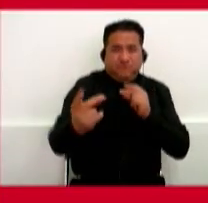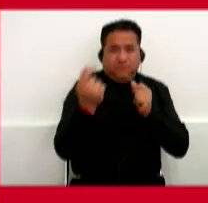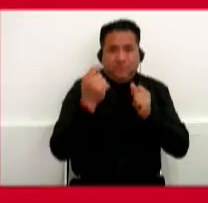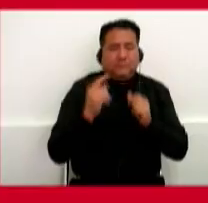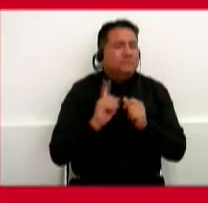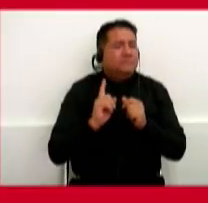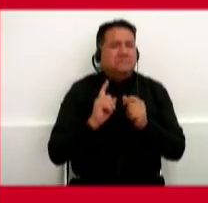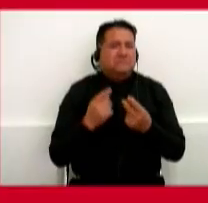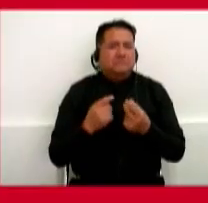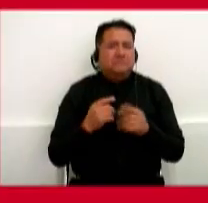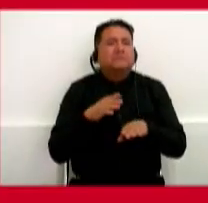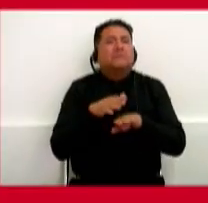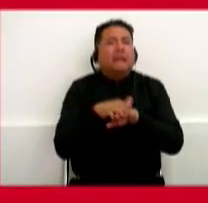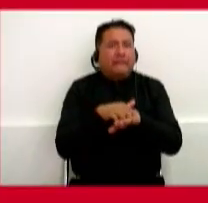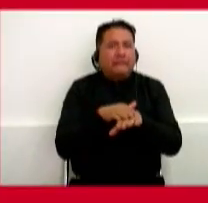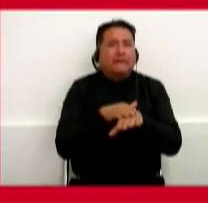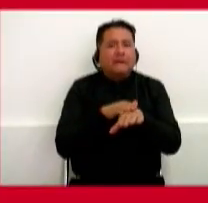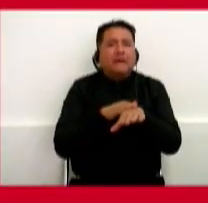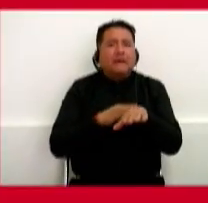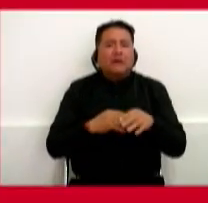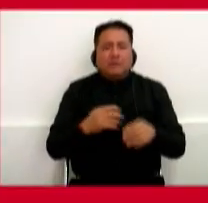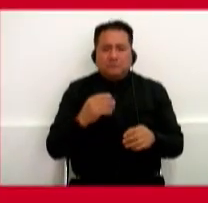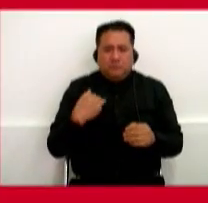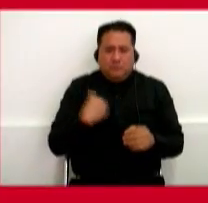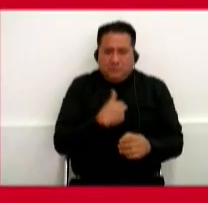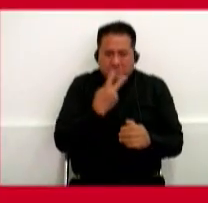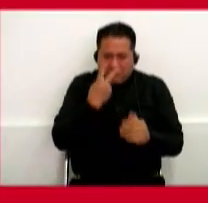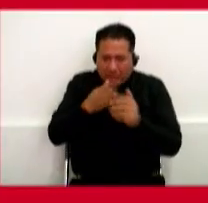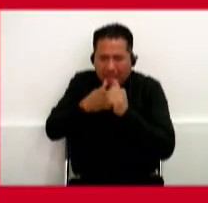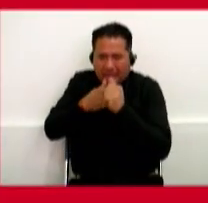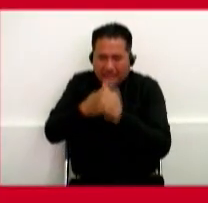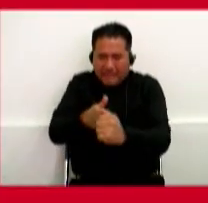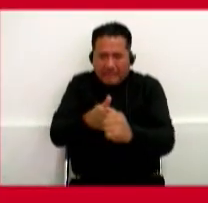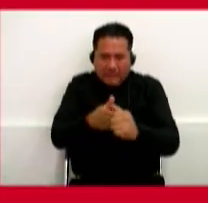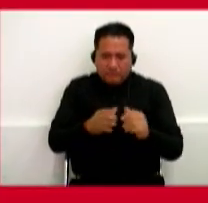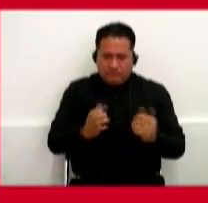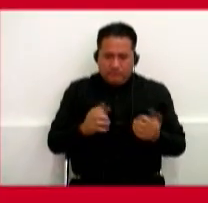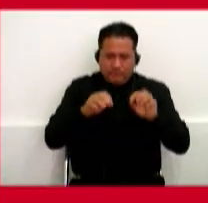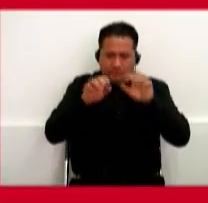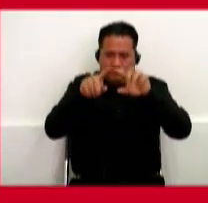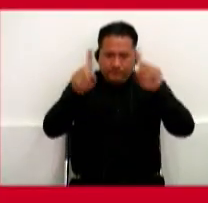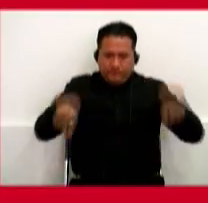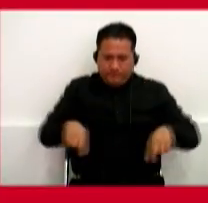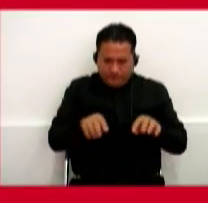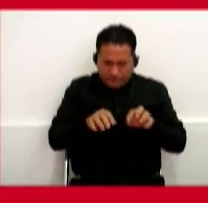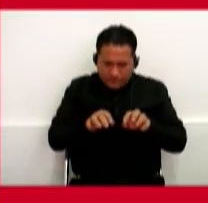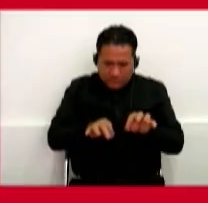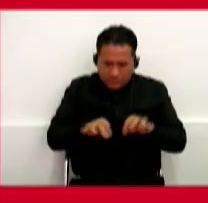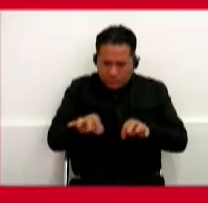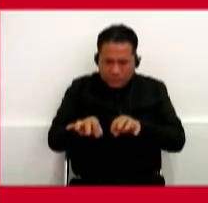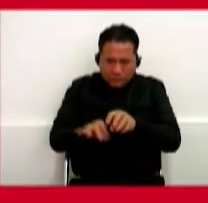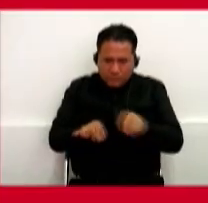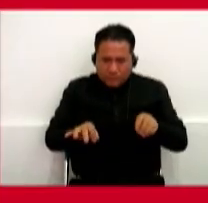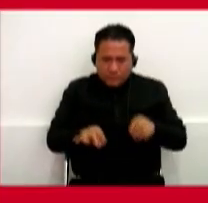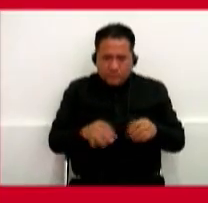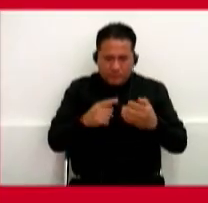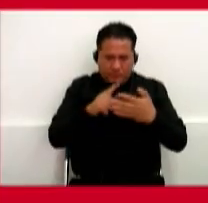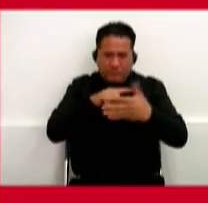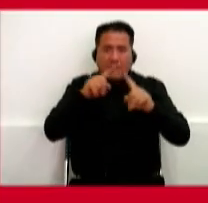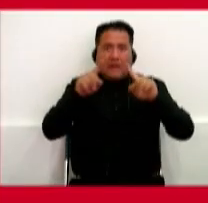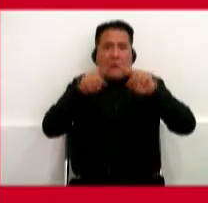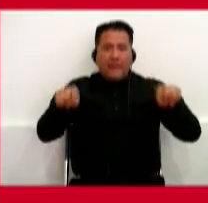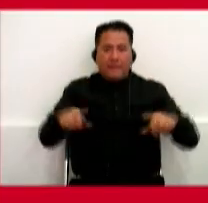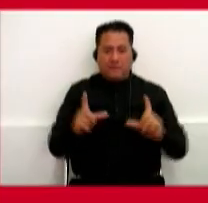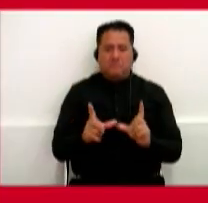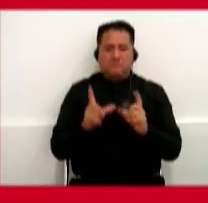una guía de conducción que hemos mapeado toda la mina, las hemos puesto en el dispatch y cada tramo